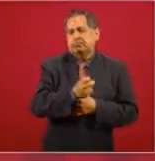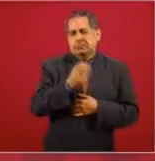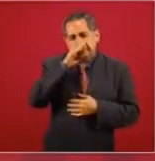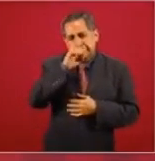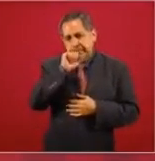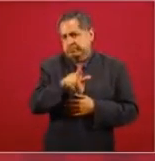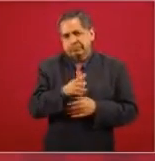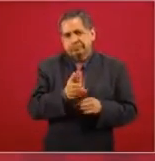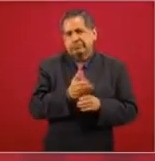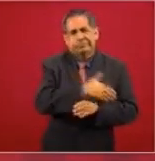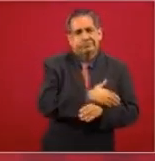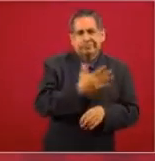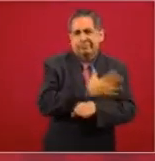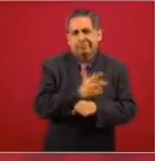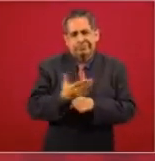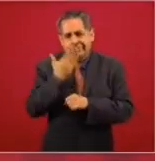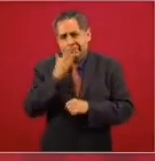Las